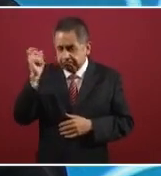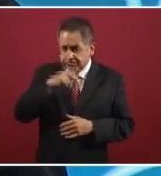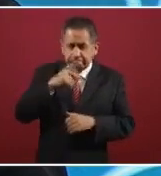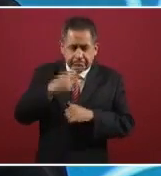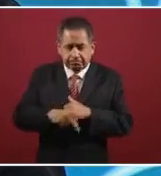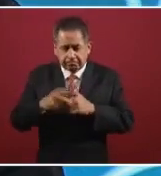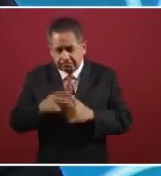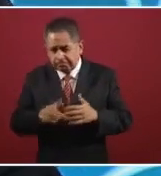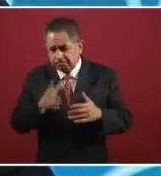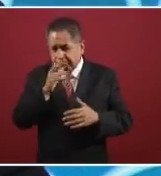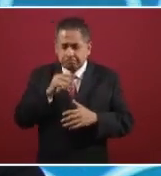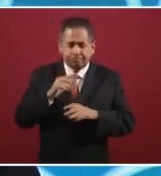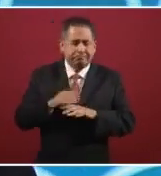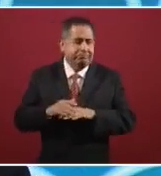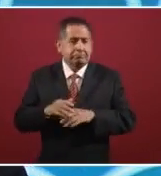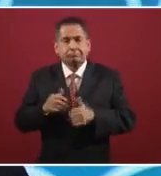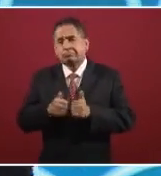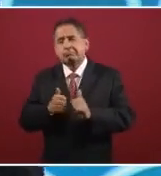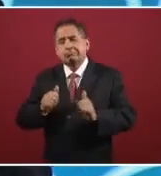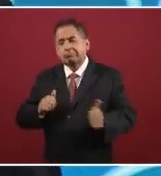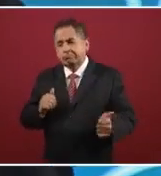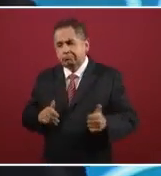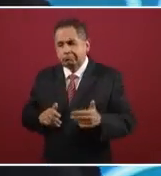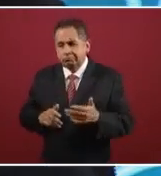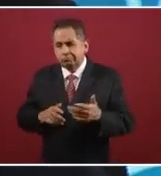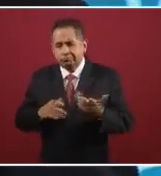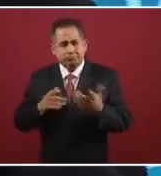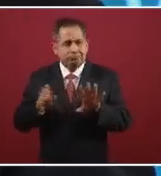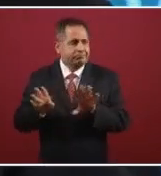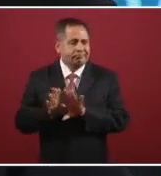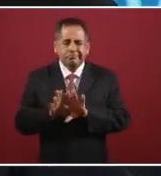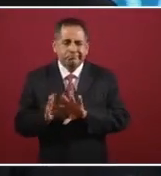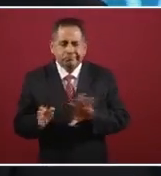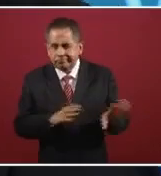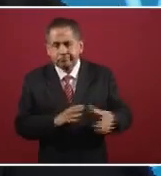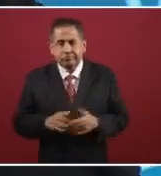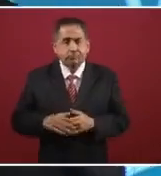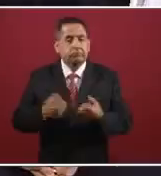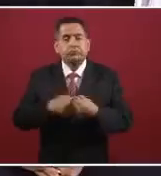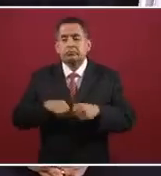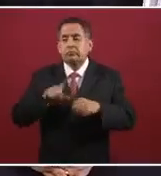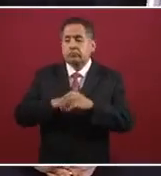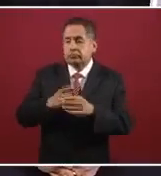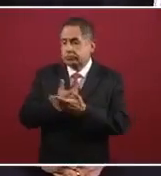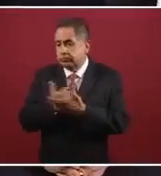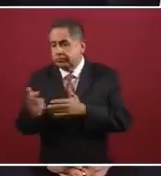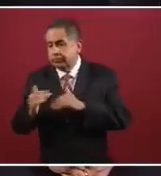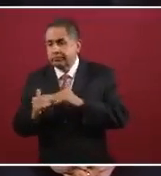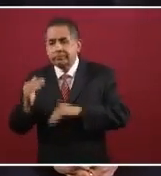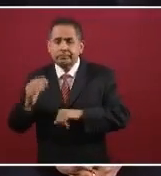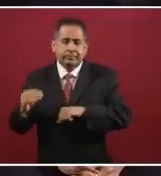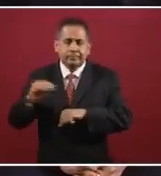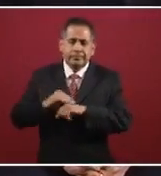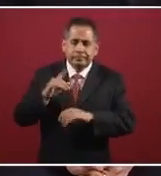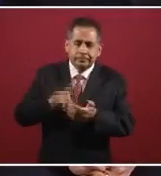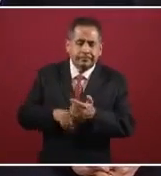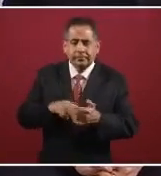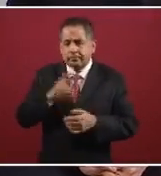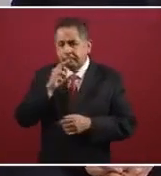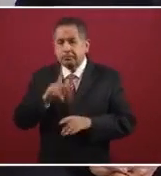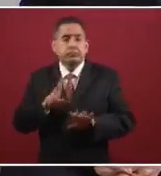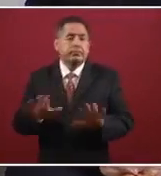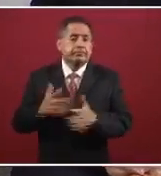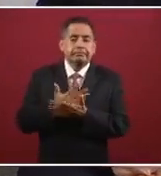peligroso, que se puede retrasar el desarrollo si se toman medidas de carácter social, si aumentan los salarios va a haber inflación, que lo que hay que hacer es